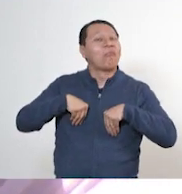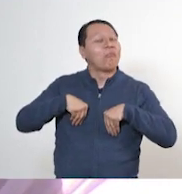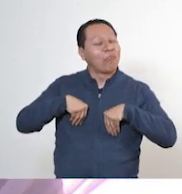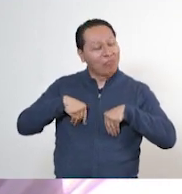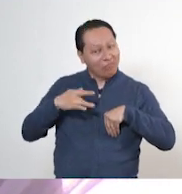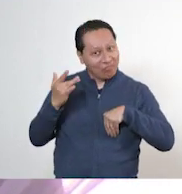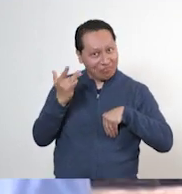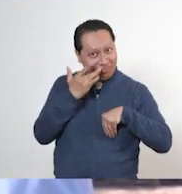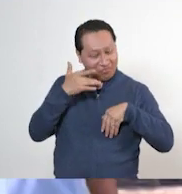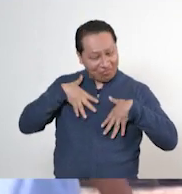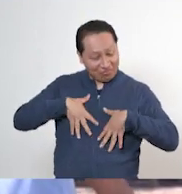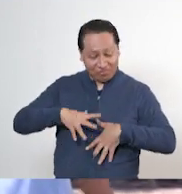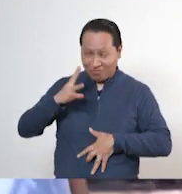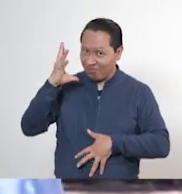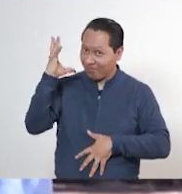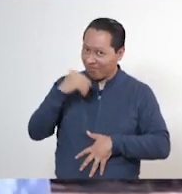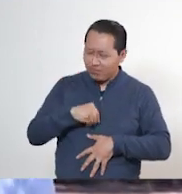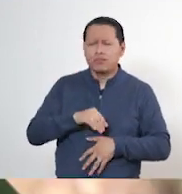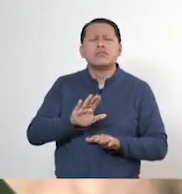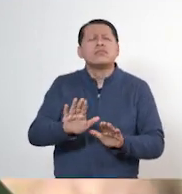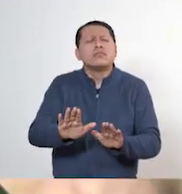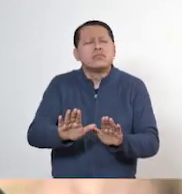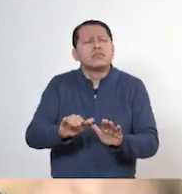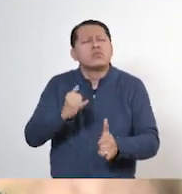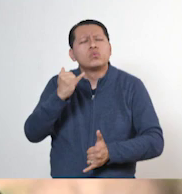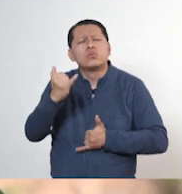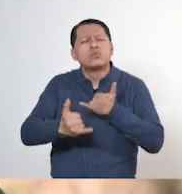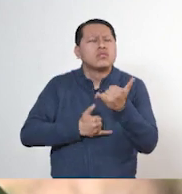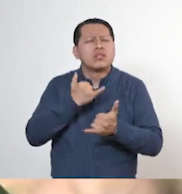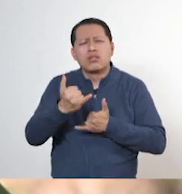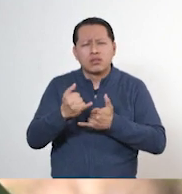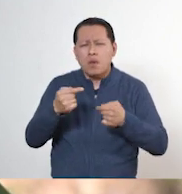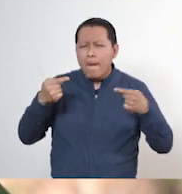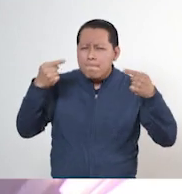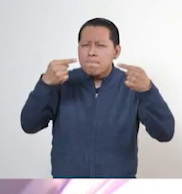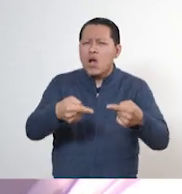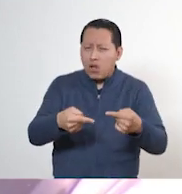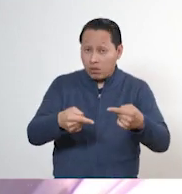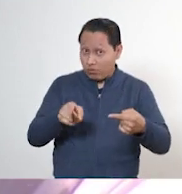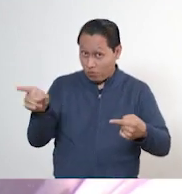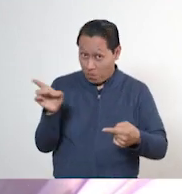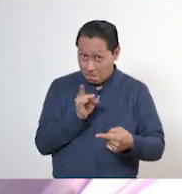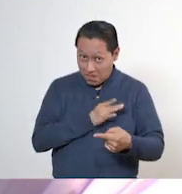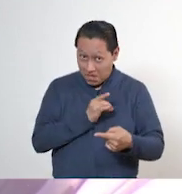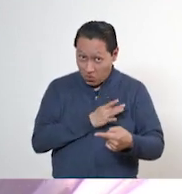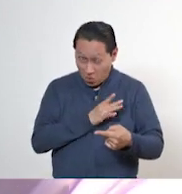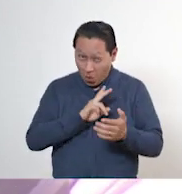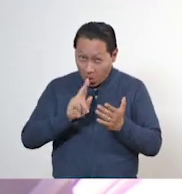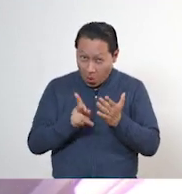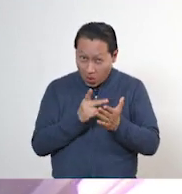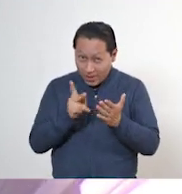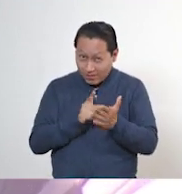gracioso. Órale, Pepe, vamos a darle la revancha. ¿O qué? ¿Tienes miedo que te ganemos otra vez?